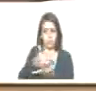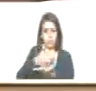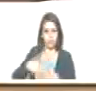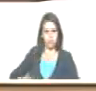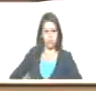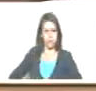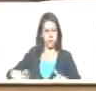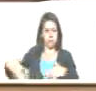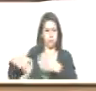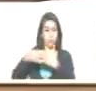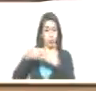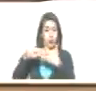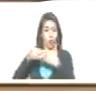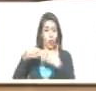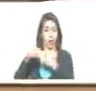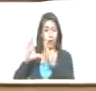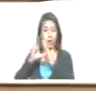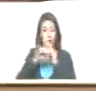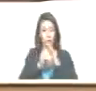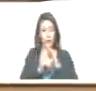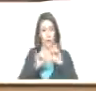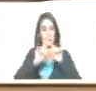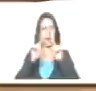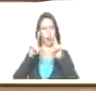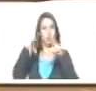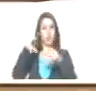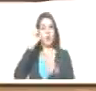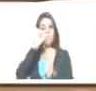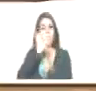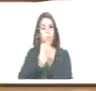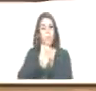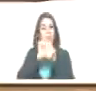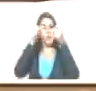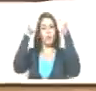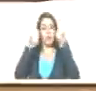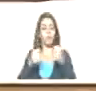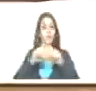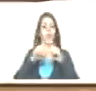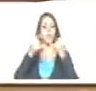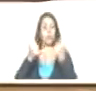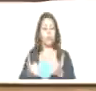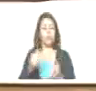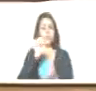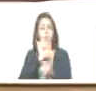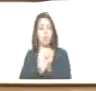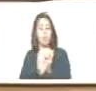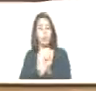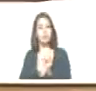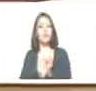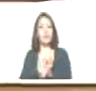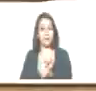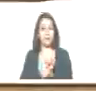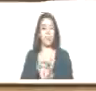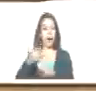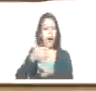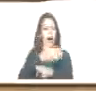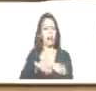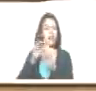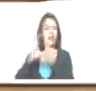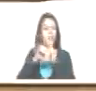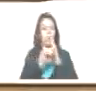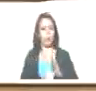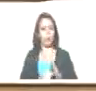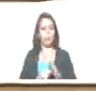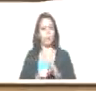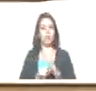esa corrupción, pero jamás iba preso. Pues hoy están presos los exfuncionarios ladrones y corruptos, y también